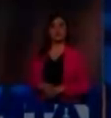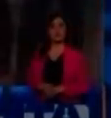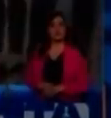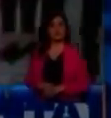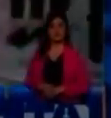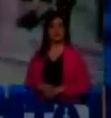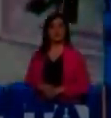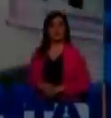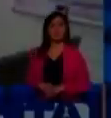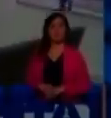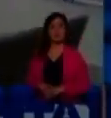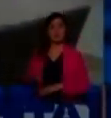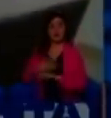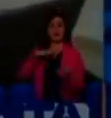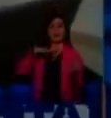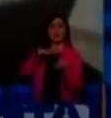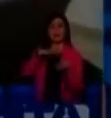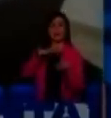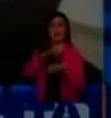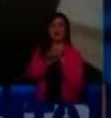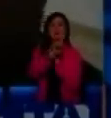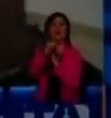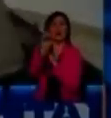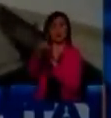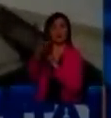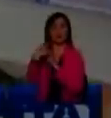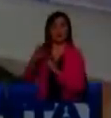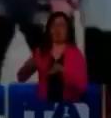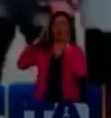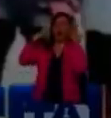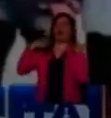vida desde que recibiste el ataque cuando solo tenías 20 años?